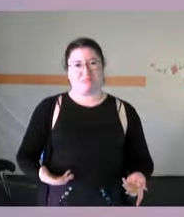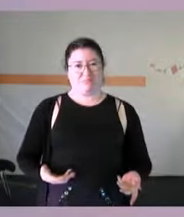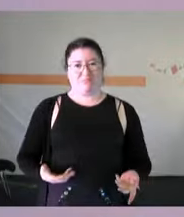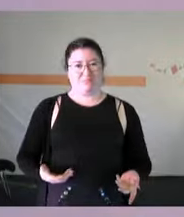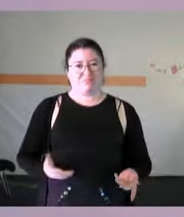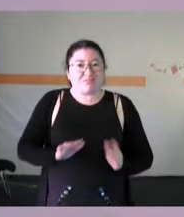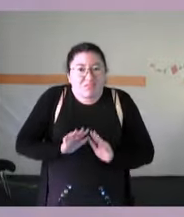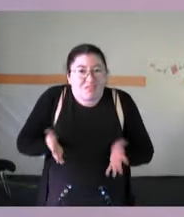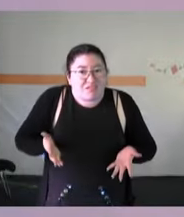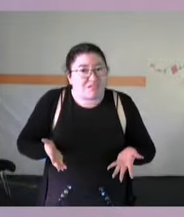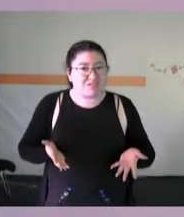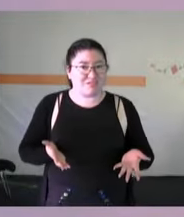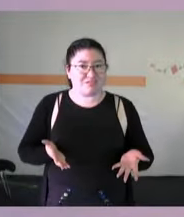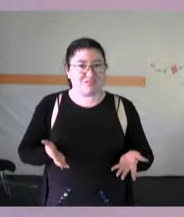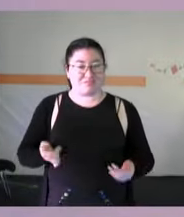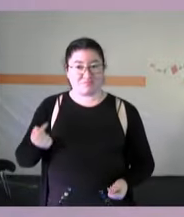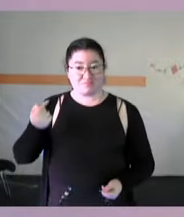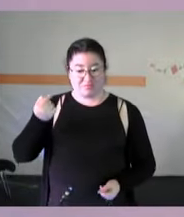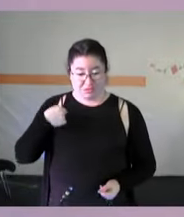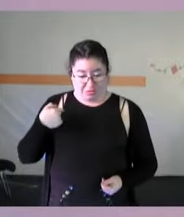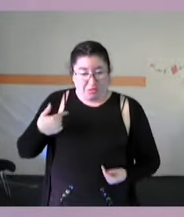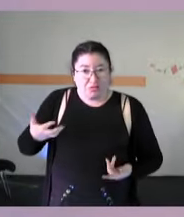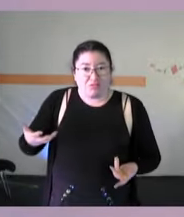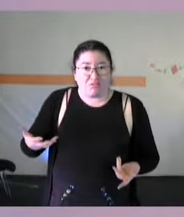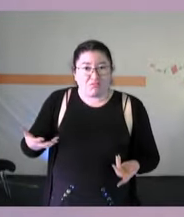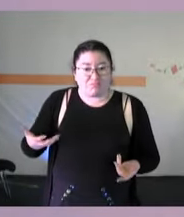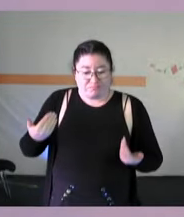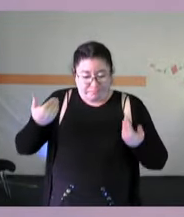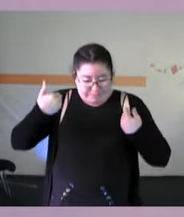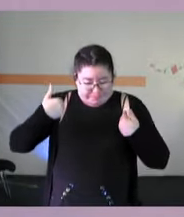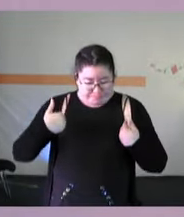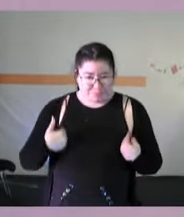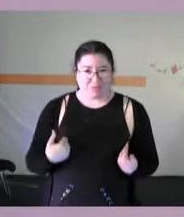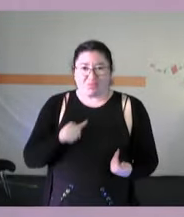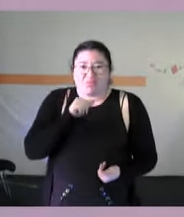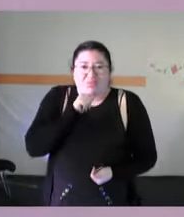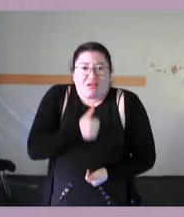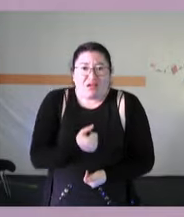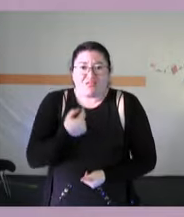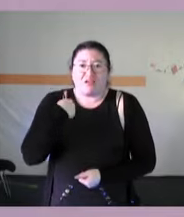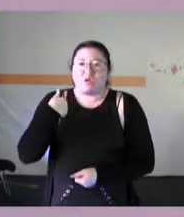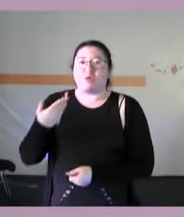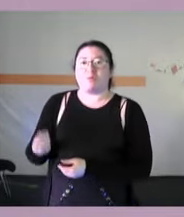Yo no soy nadie, amigas. Soy de Ecuador.